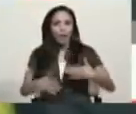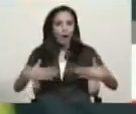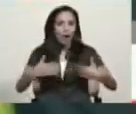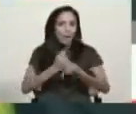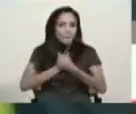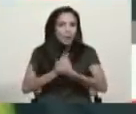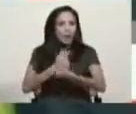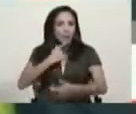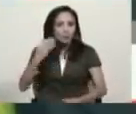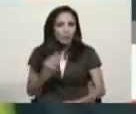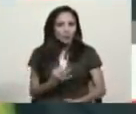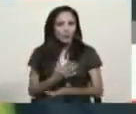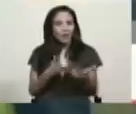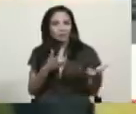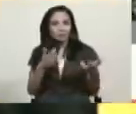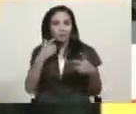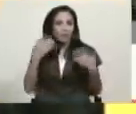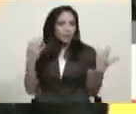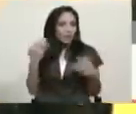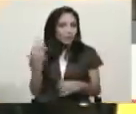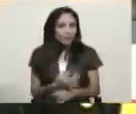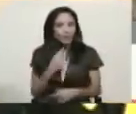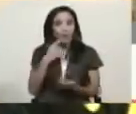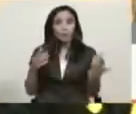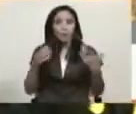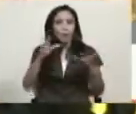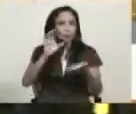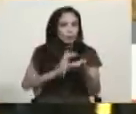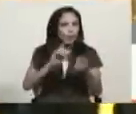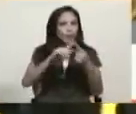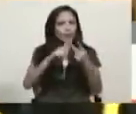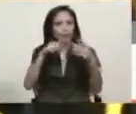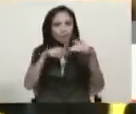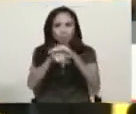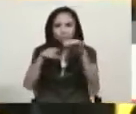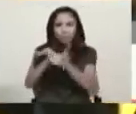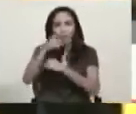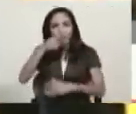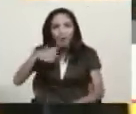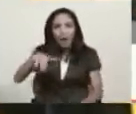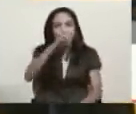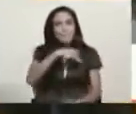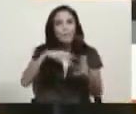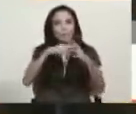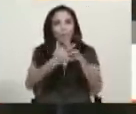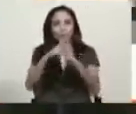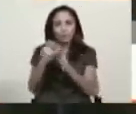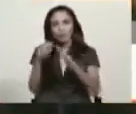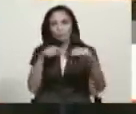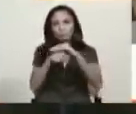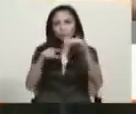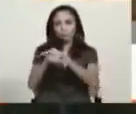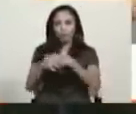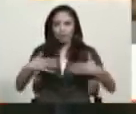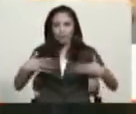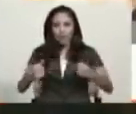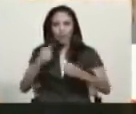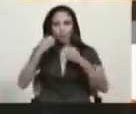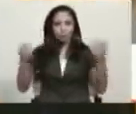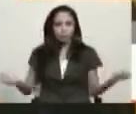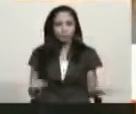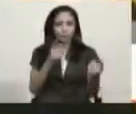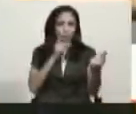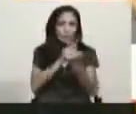vida, conviértanse en todos los campos, ciudades y barrios, guerrilleros de la salud y de la vida, para